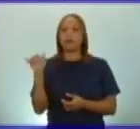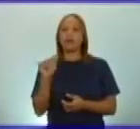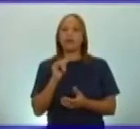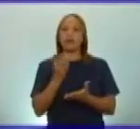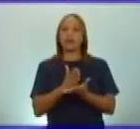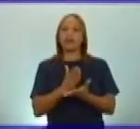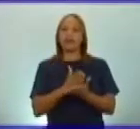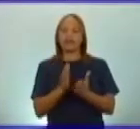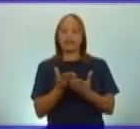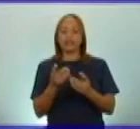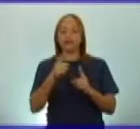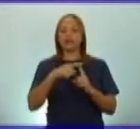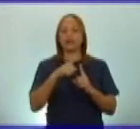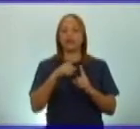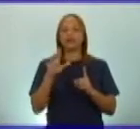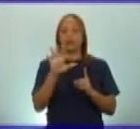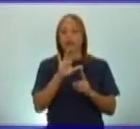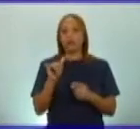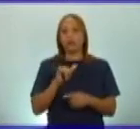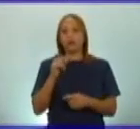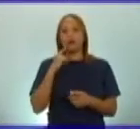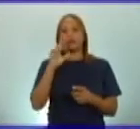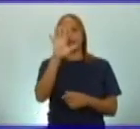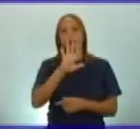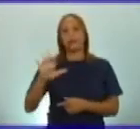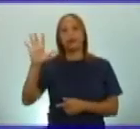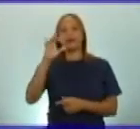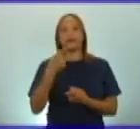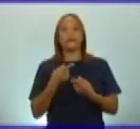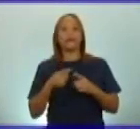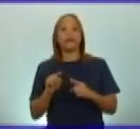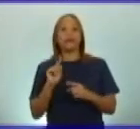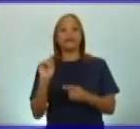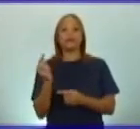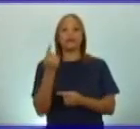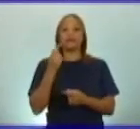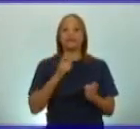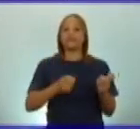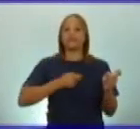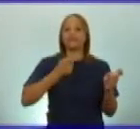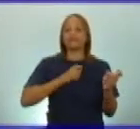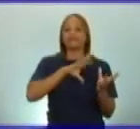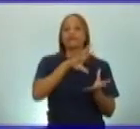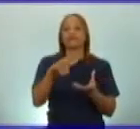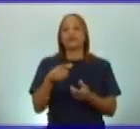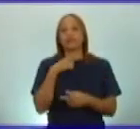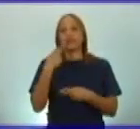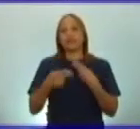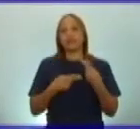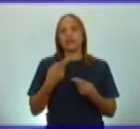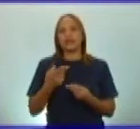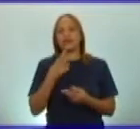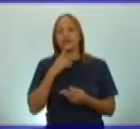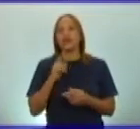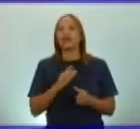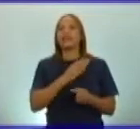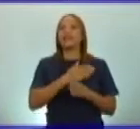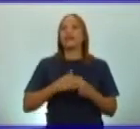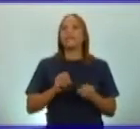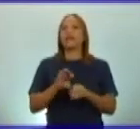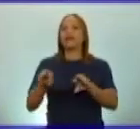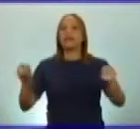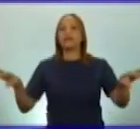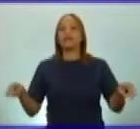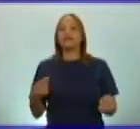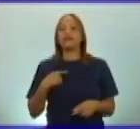mapa que aparece en el libro de texto también ilustra esto. Sin embargo, también la Primera Guerra Mundial causó el desplazamiento de miles de